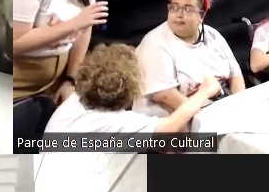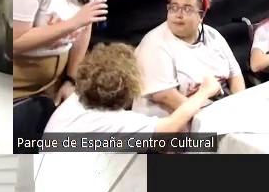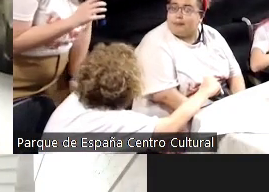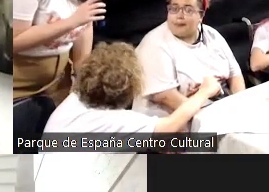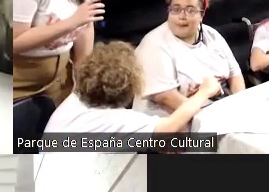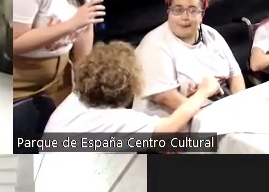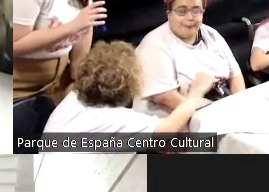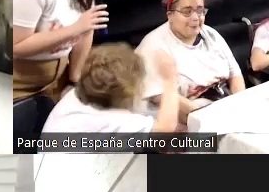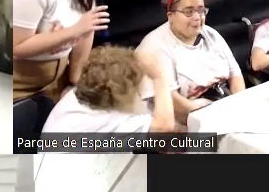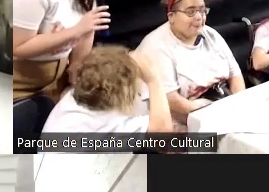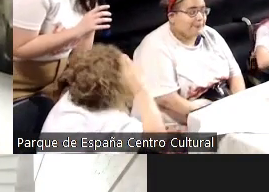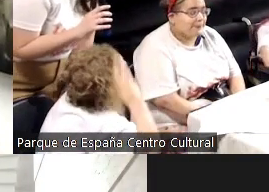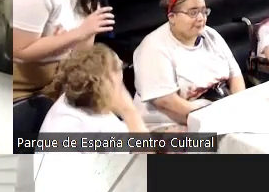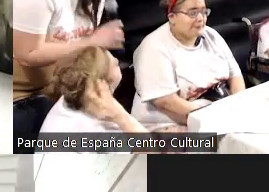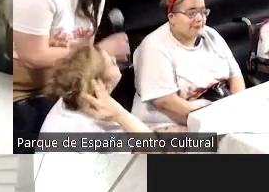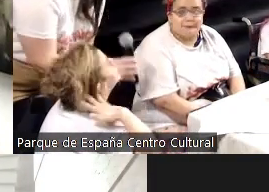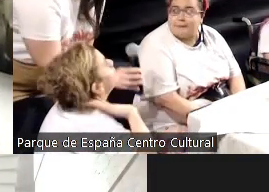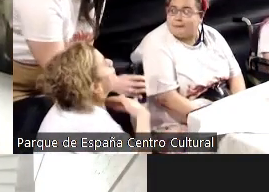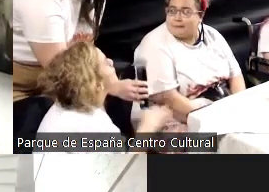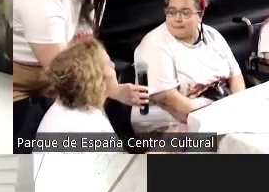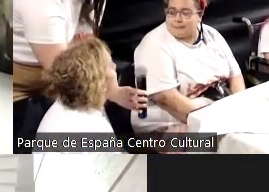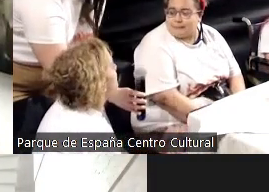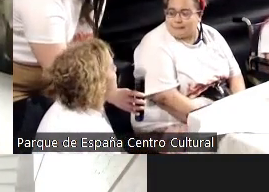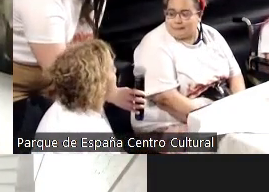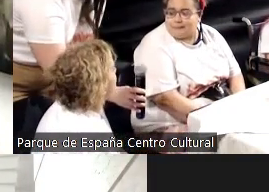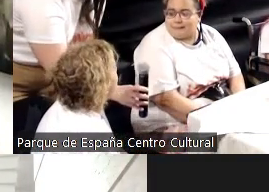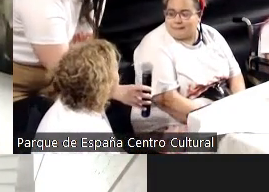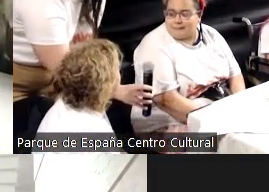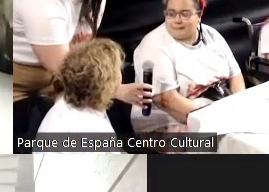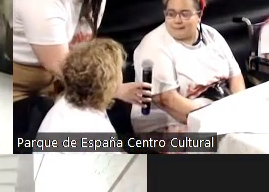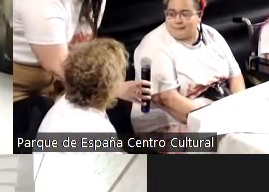me pueden contar Qué hacen en esa